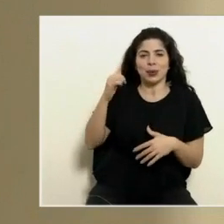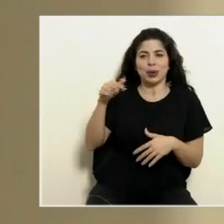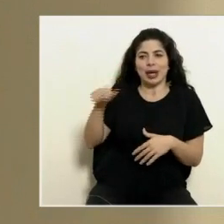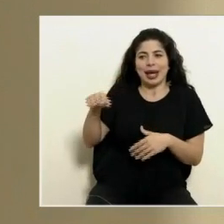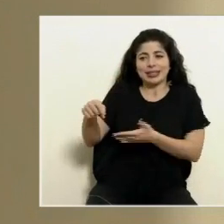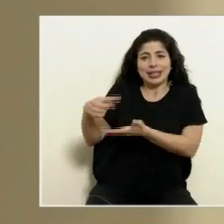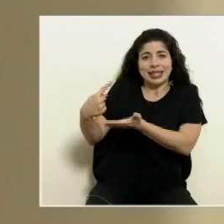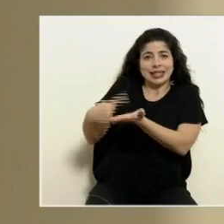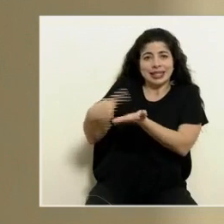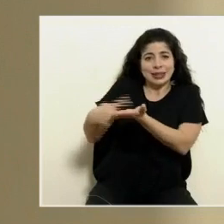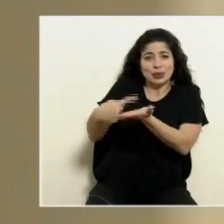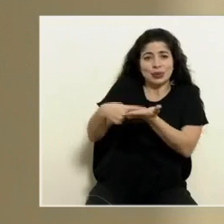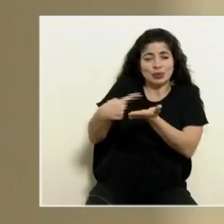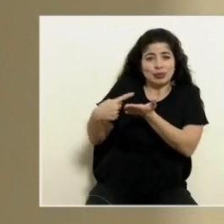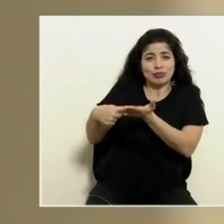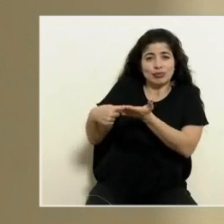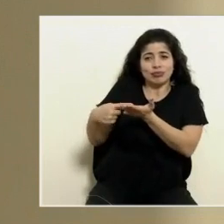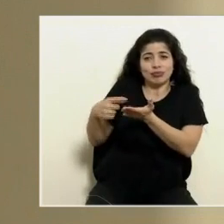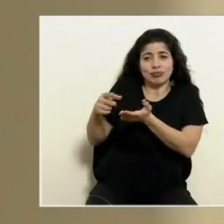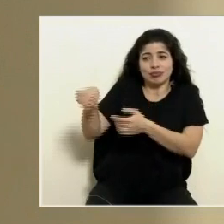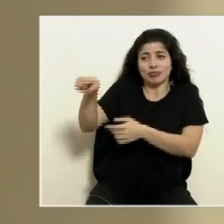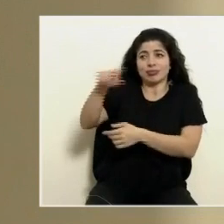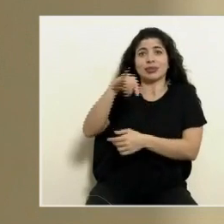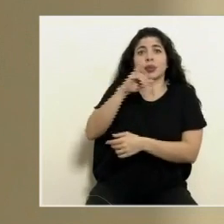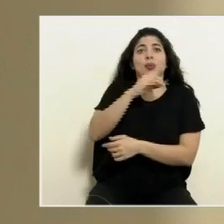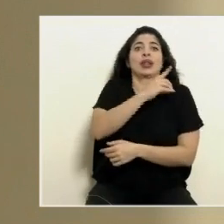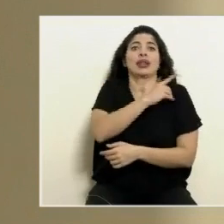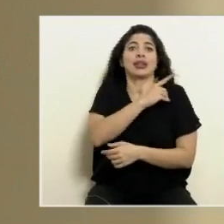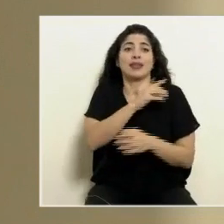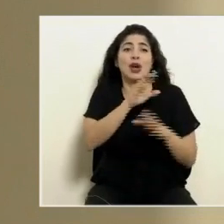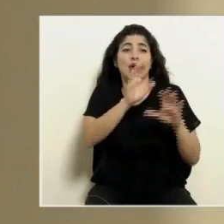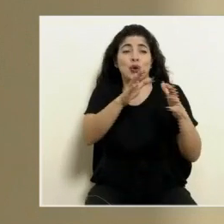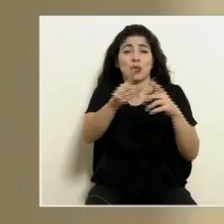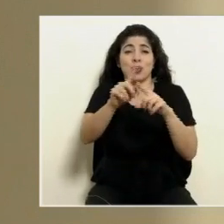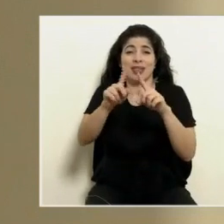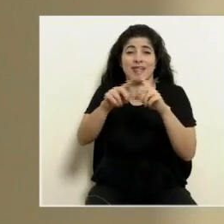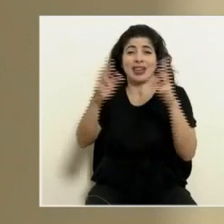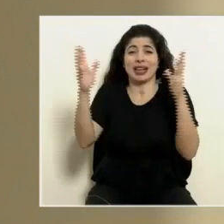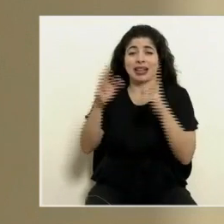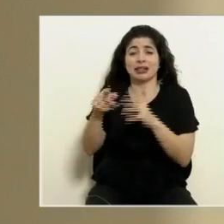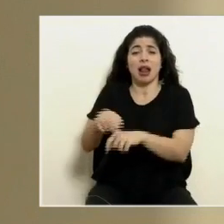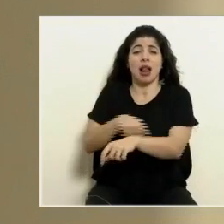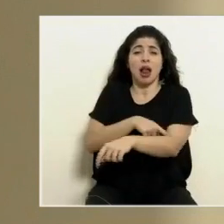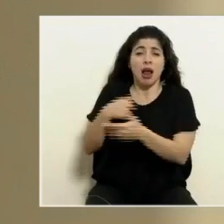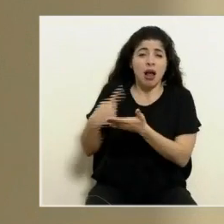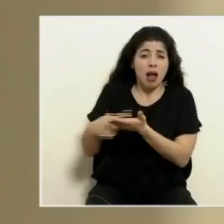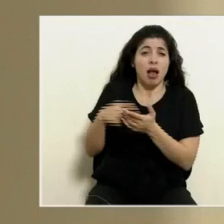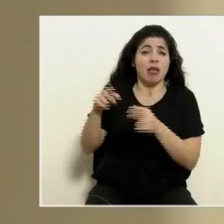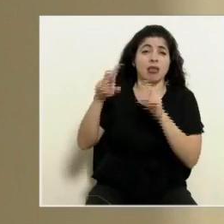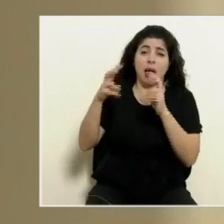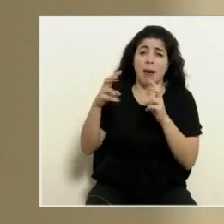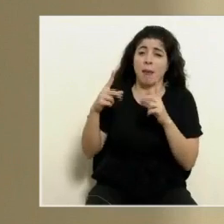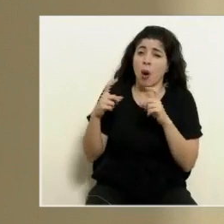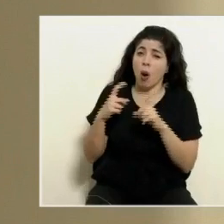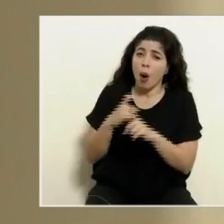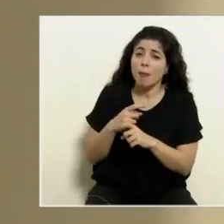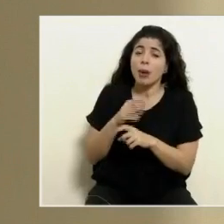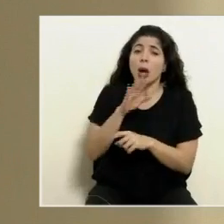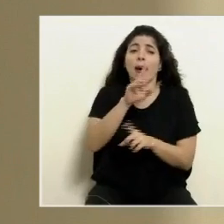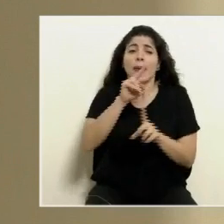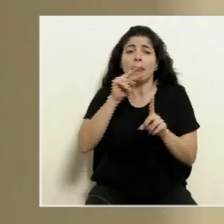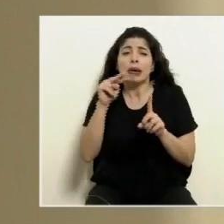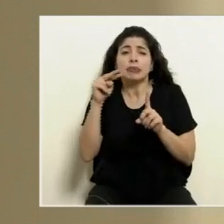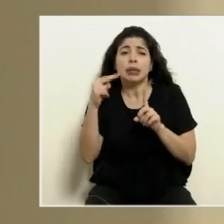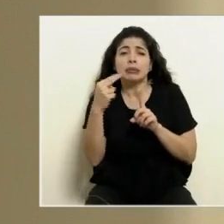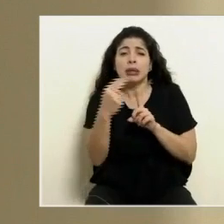estas conversaciones entre directivos de diferentes sectores son extensas, son complejas, se escuchan todas las perspectivas